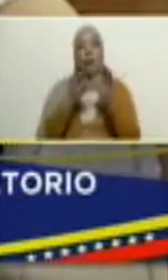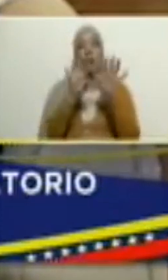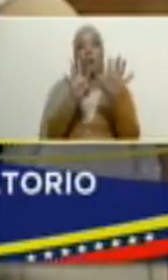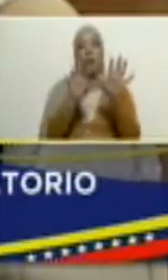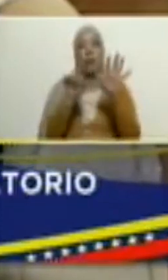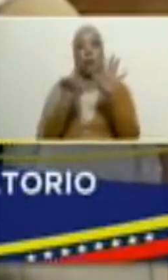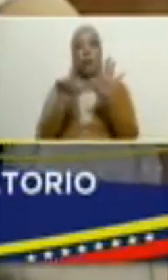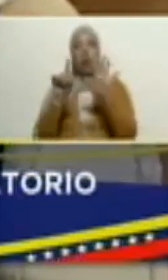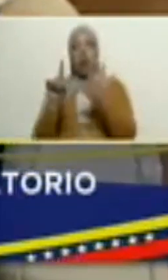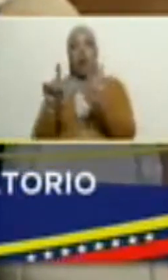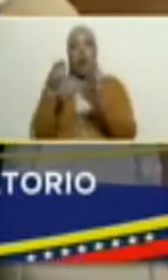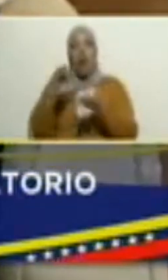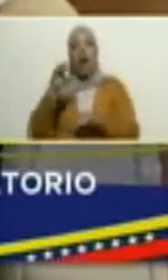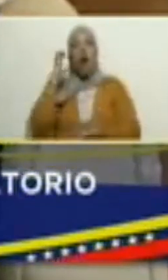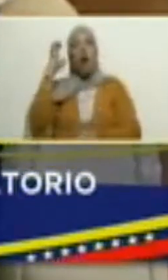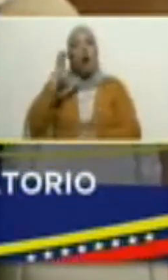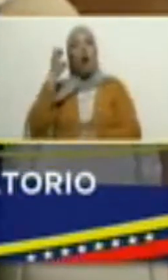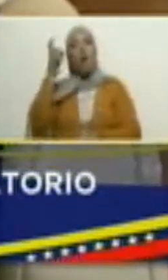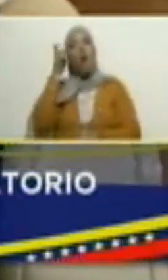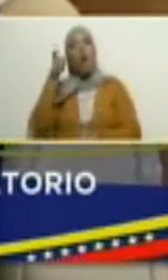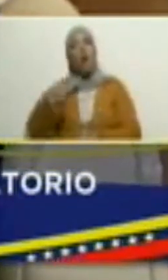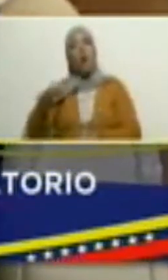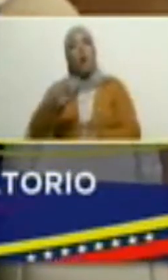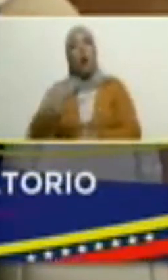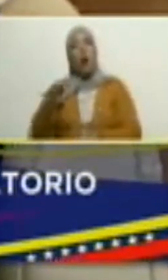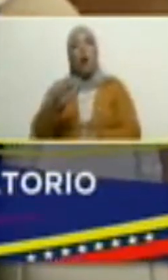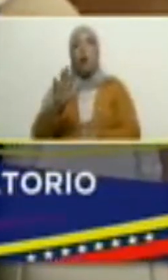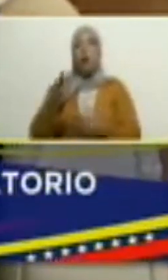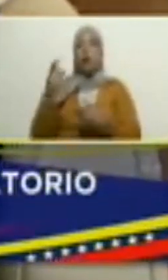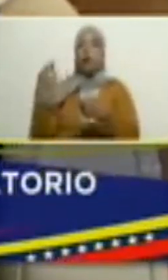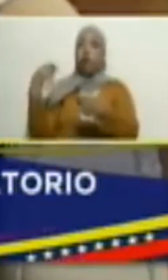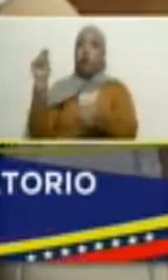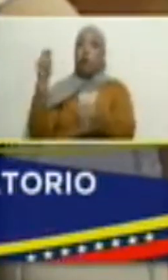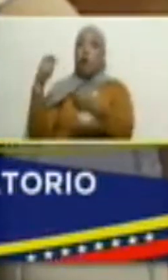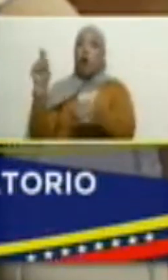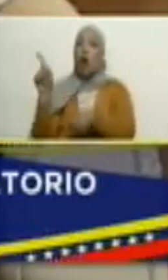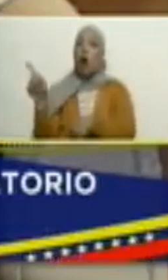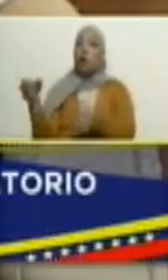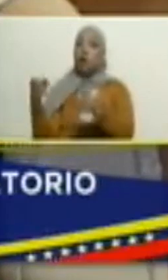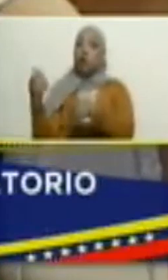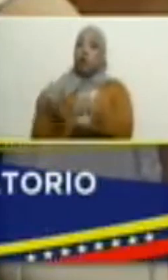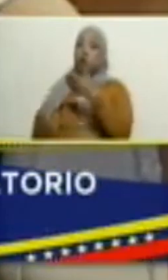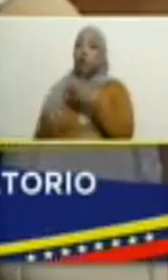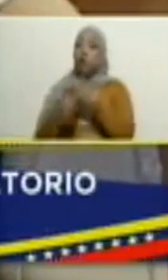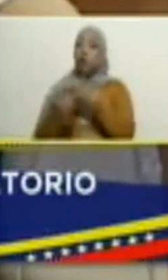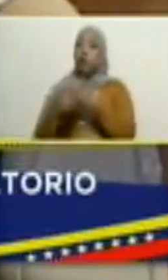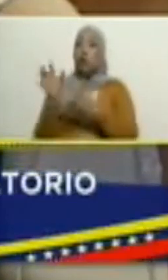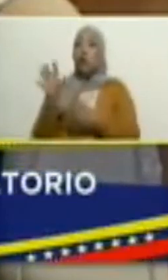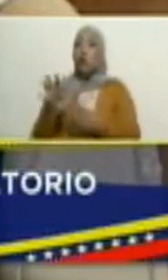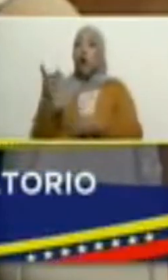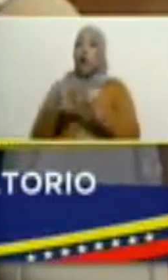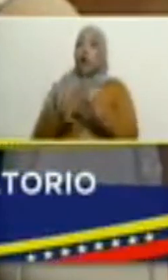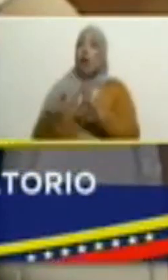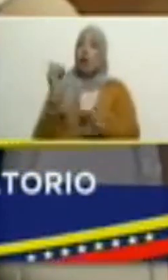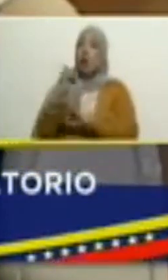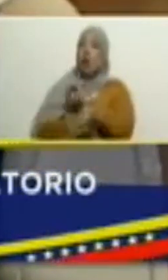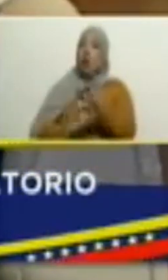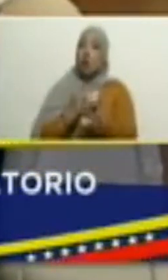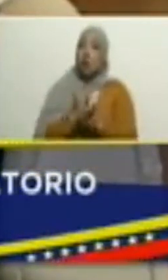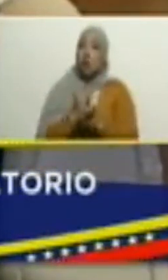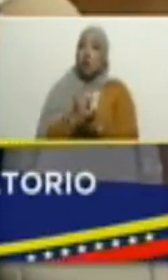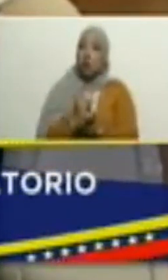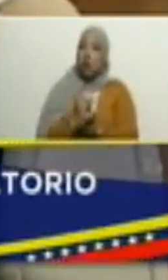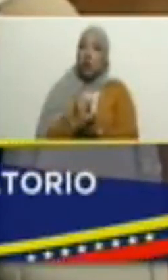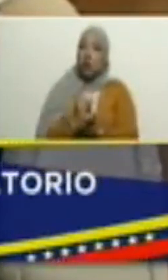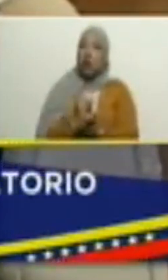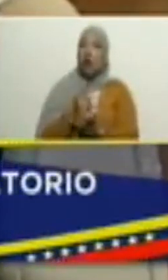se rechazan las acciones unilaterales de la República Cooperativa de Guyana en contravención del derecho internacional con estas